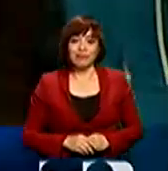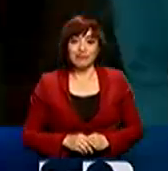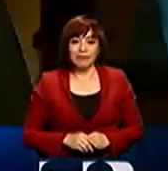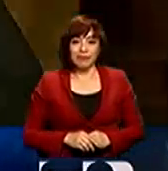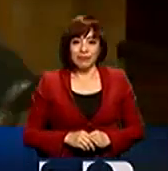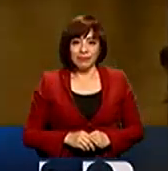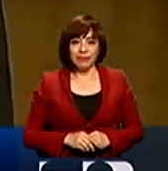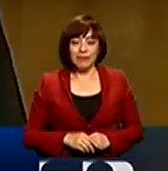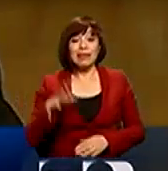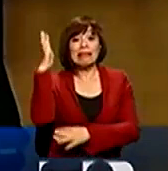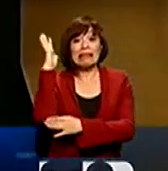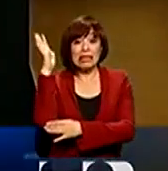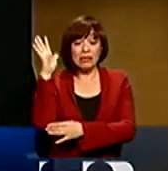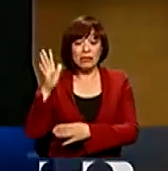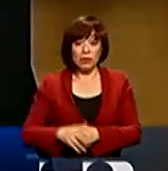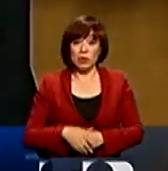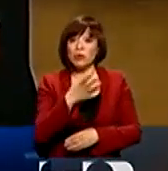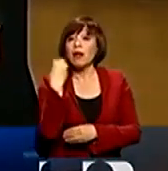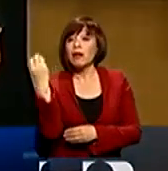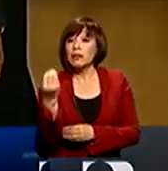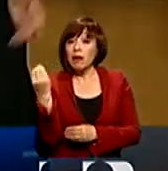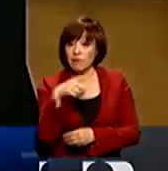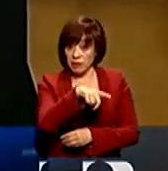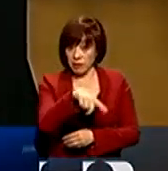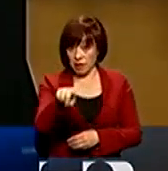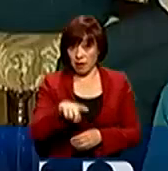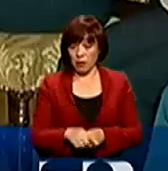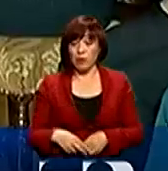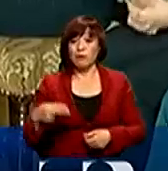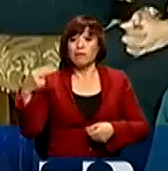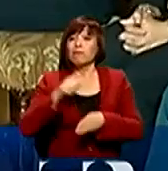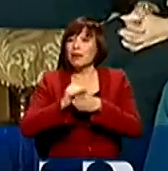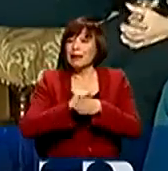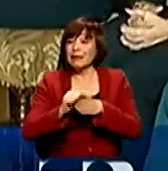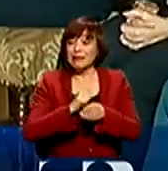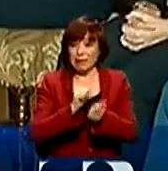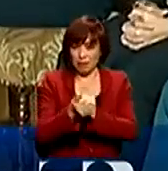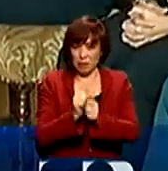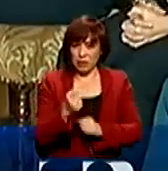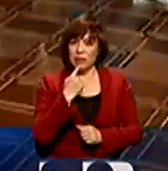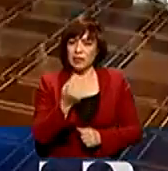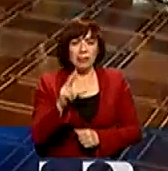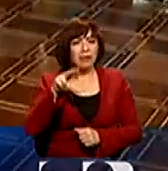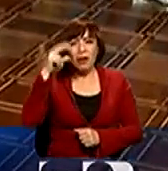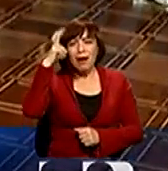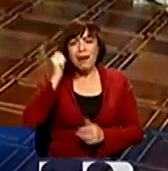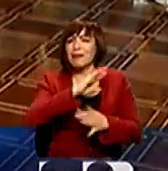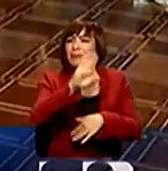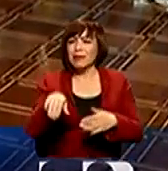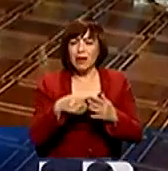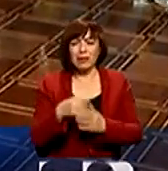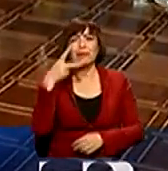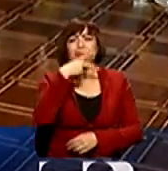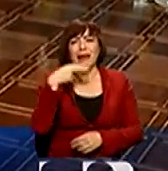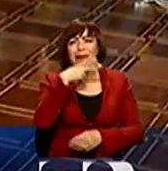Fue durante el discurso dirigido a los jóvenes deportistas cuando el presidente de la República hizo un llamado a no creer todo lo que dijo. Son mentiras publicadas